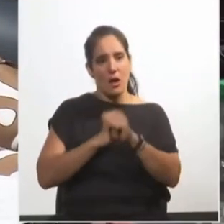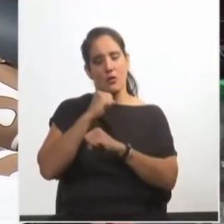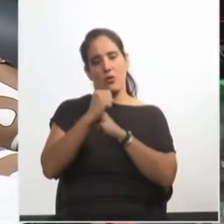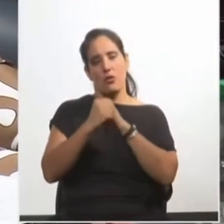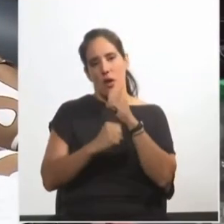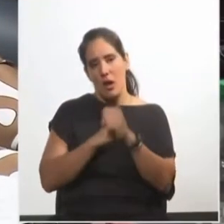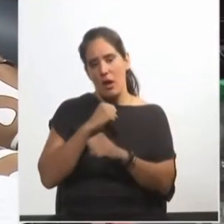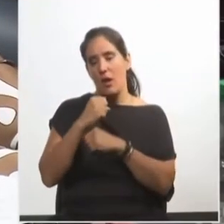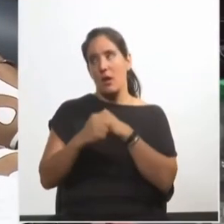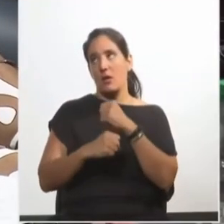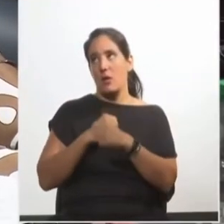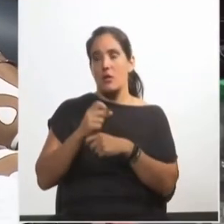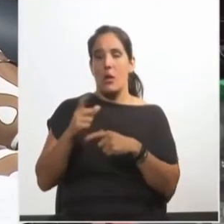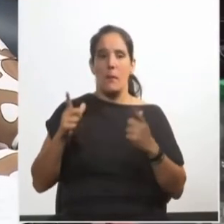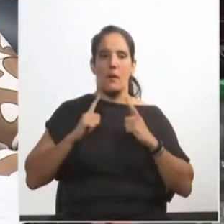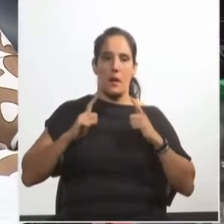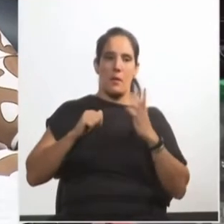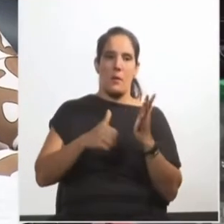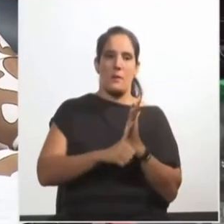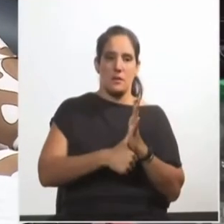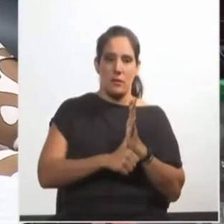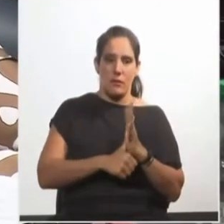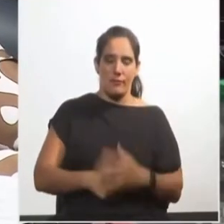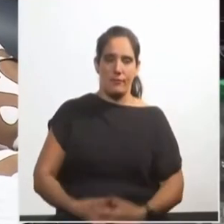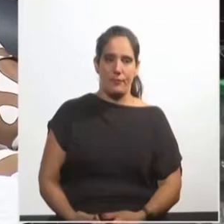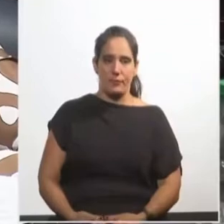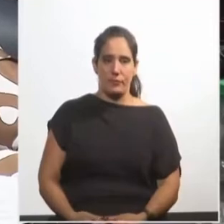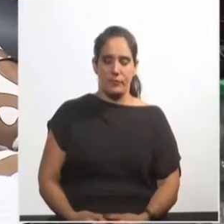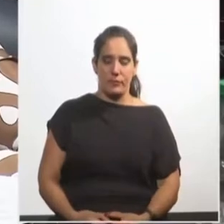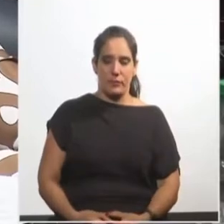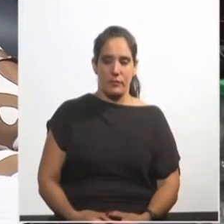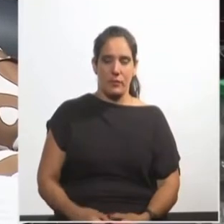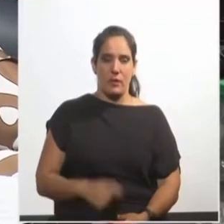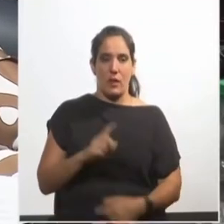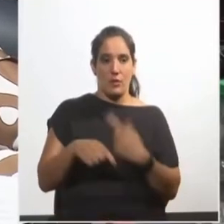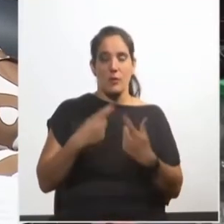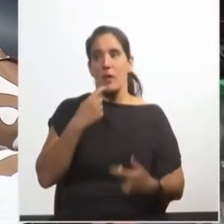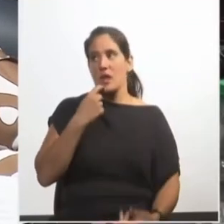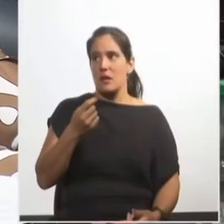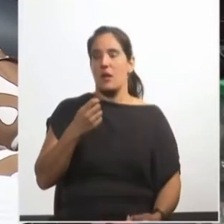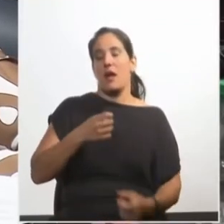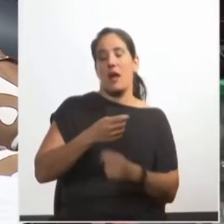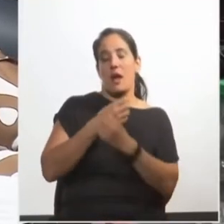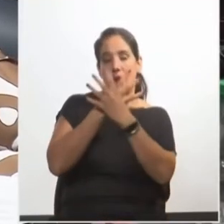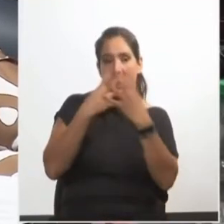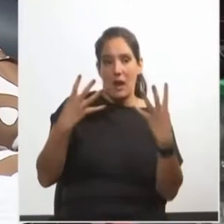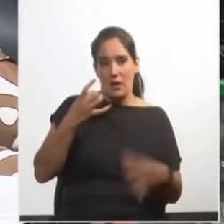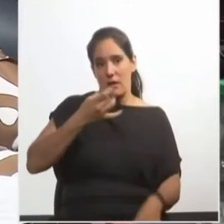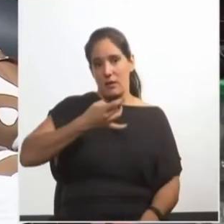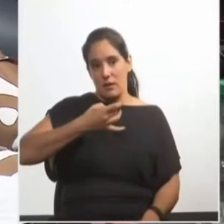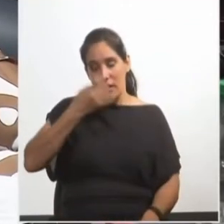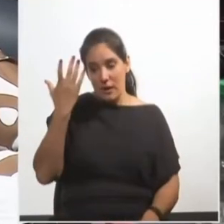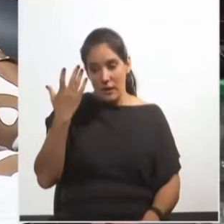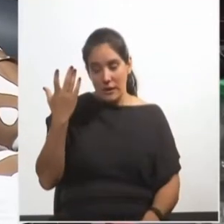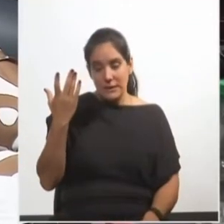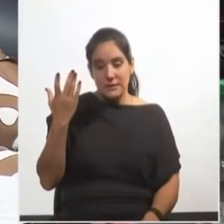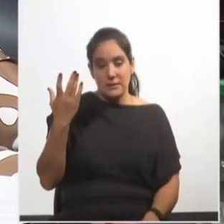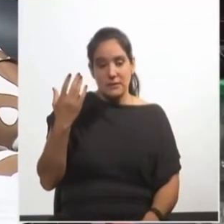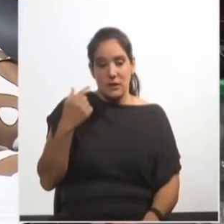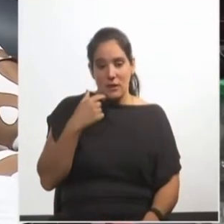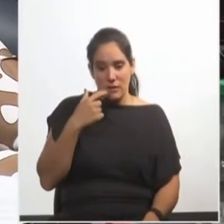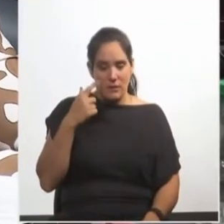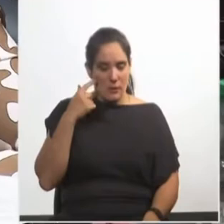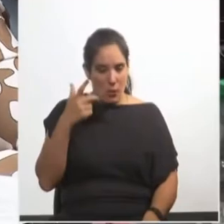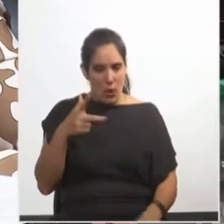aspirar a una prestación. En el marco de una redefinición general del sistema en el que se endurecen